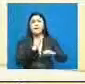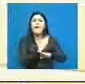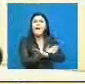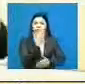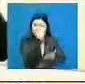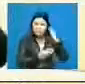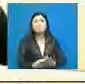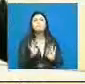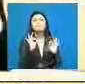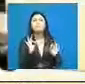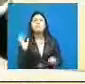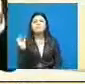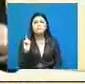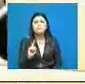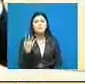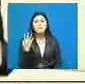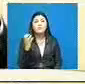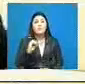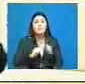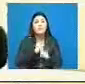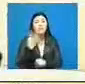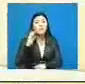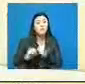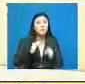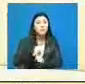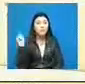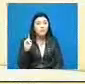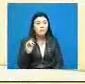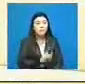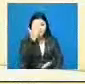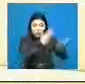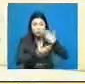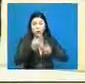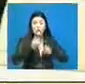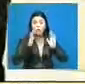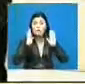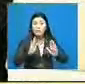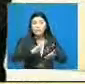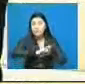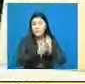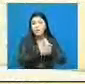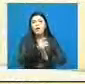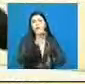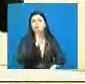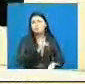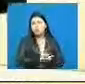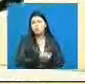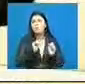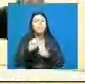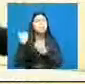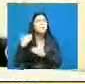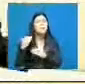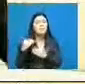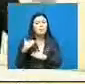estudios a lo largo de 40 años sobre lo que puede ser el dividendo económico de la paz, han dicho que es una base, que es un mínimo. Hay quienes